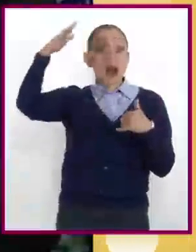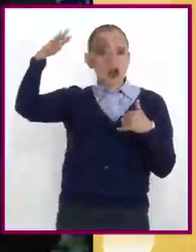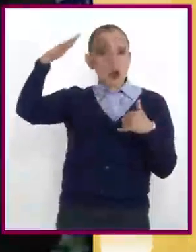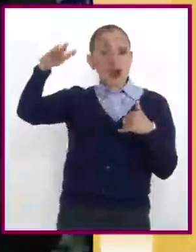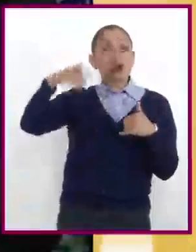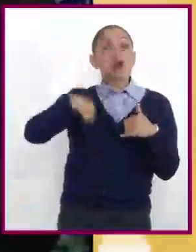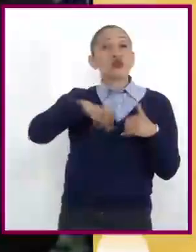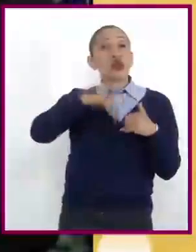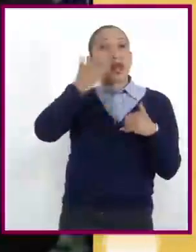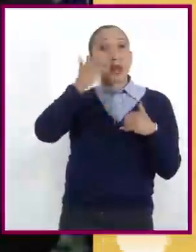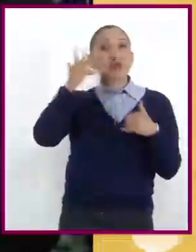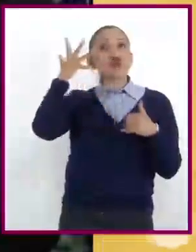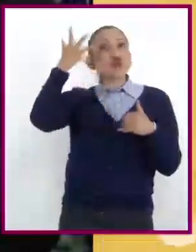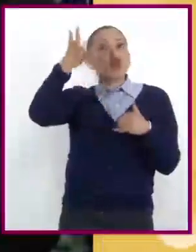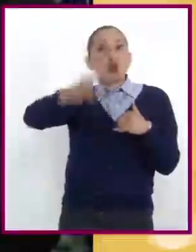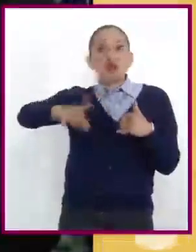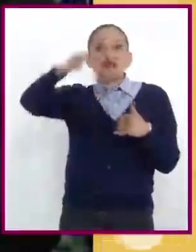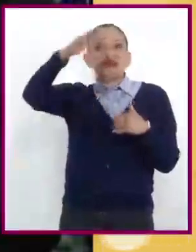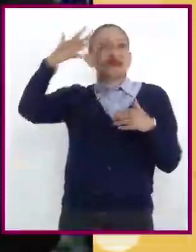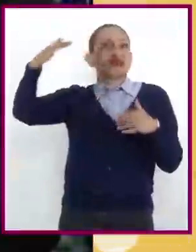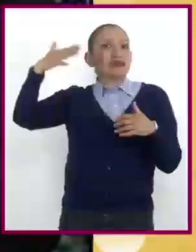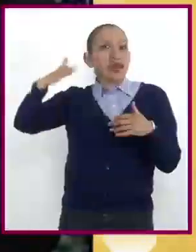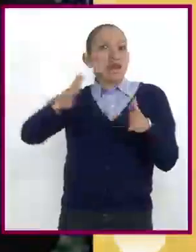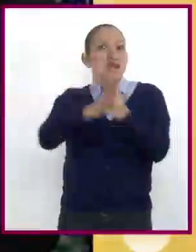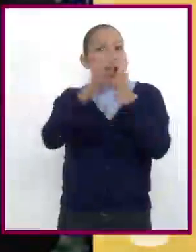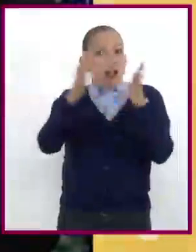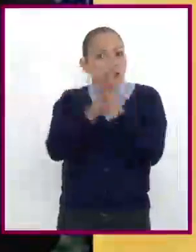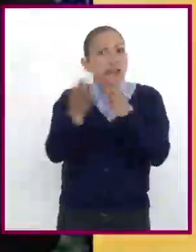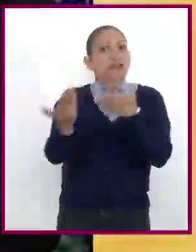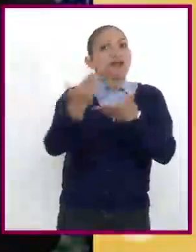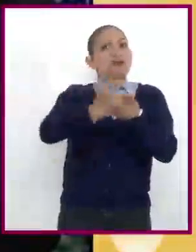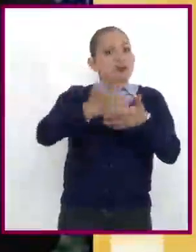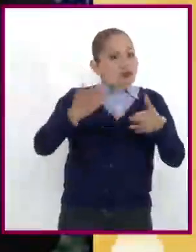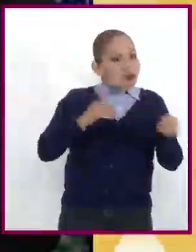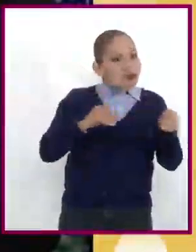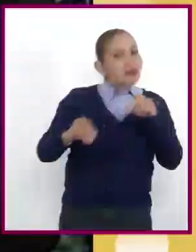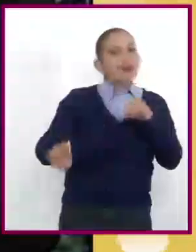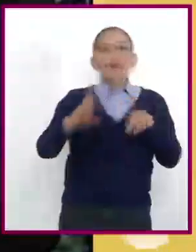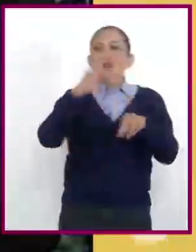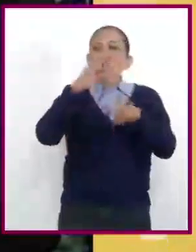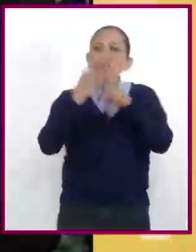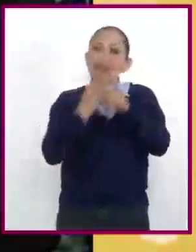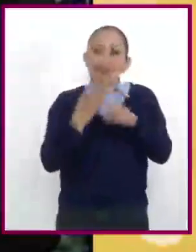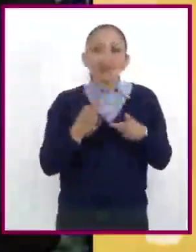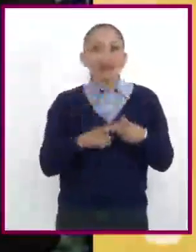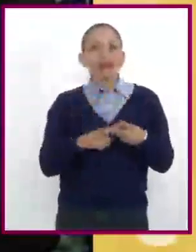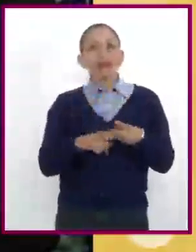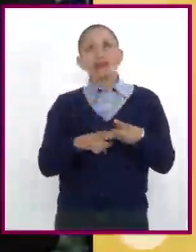lo que queremos son unos ciudadanos participativos, activos, responsables, que